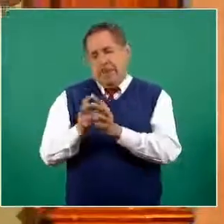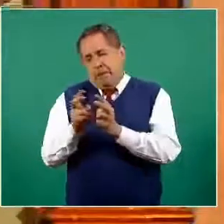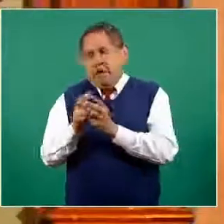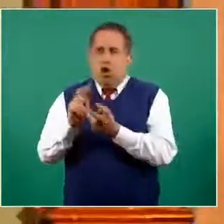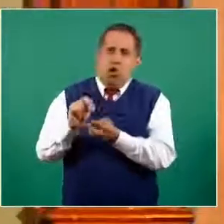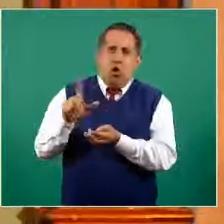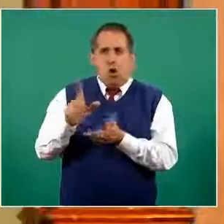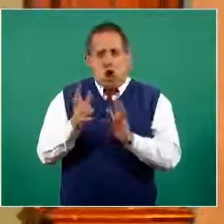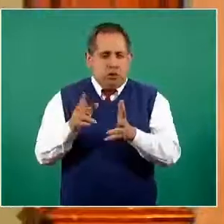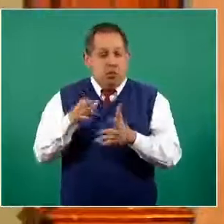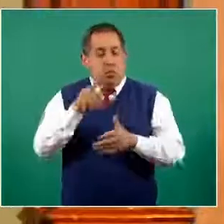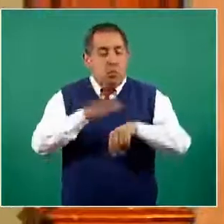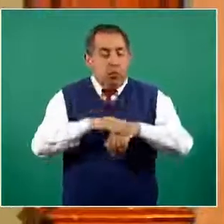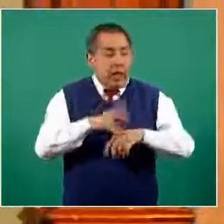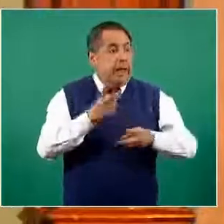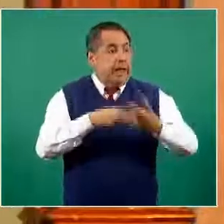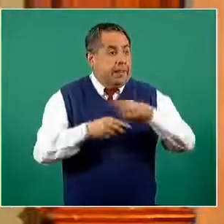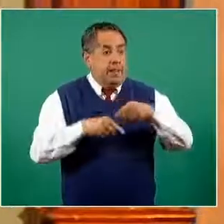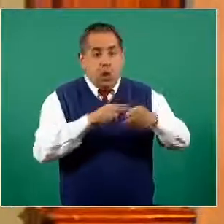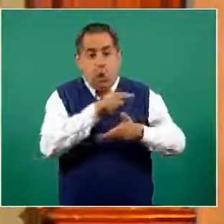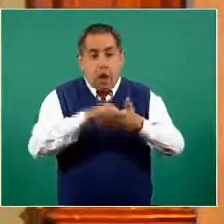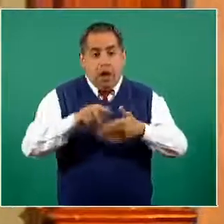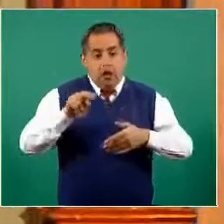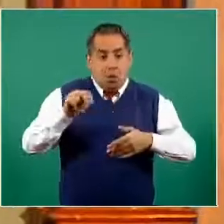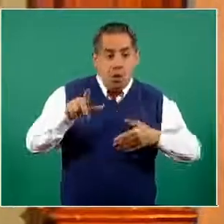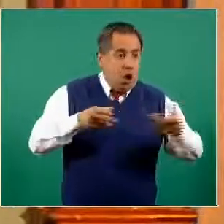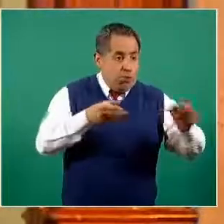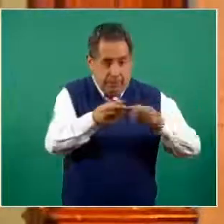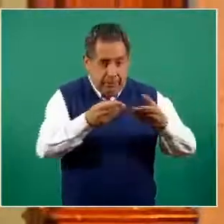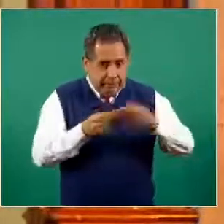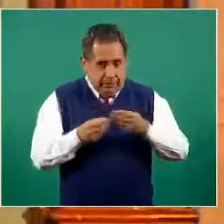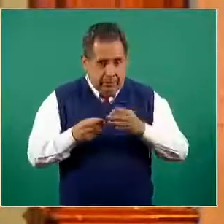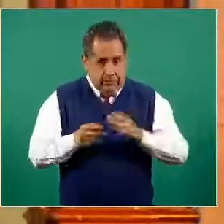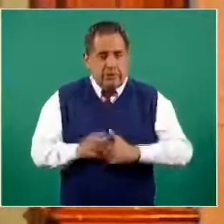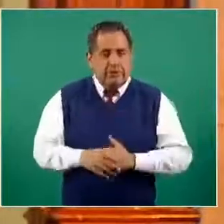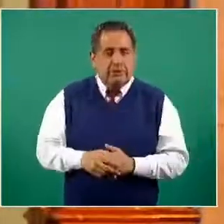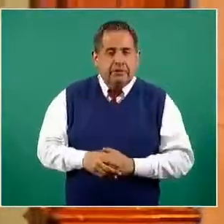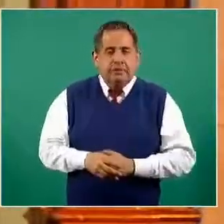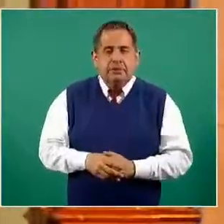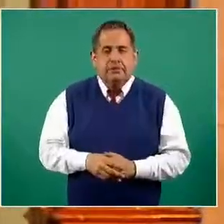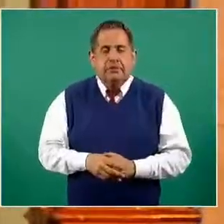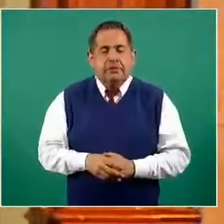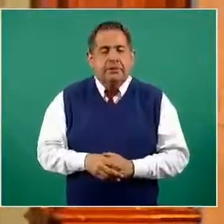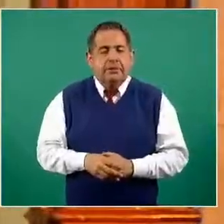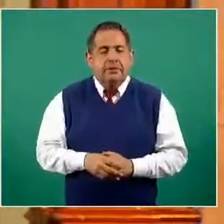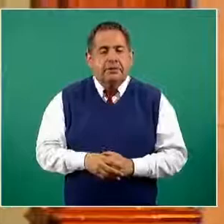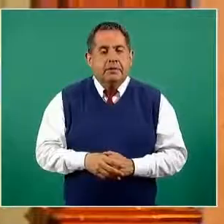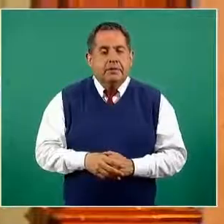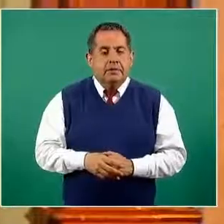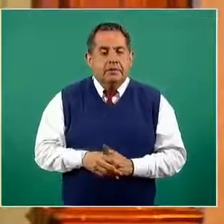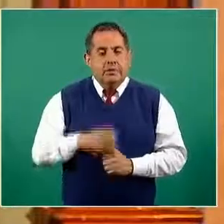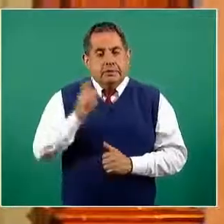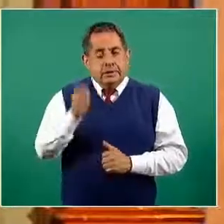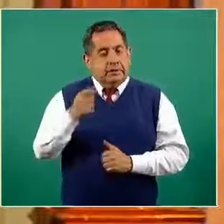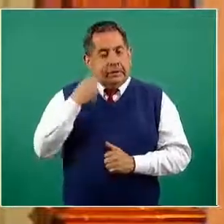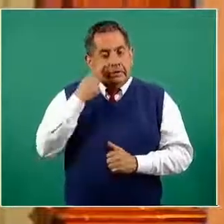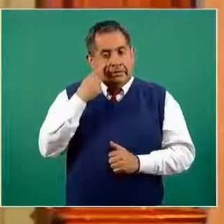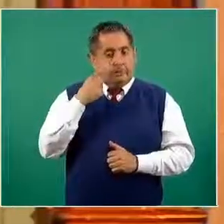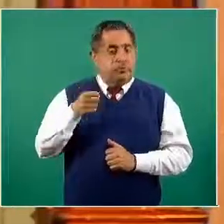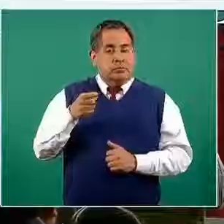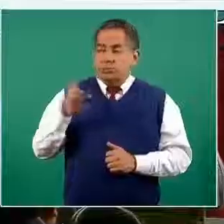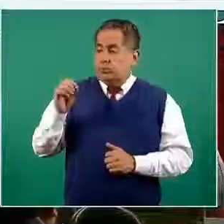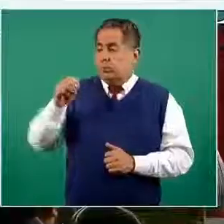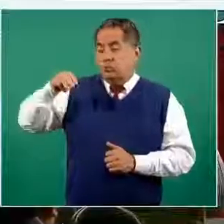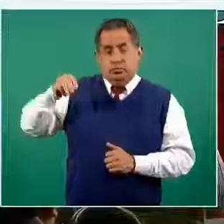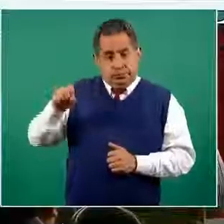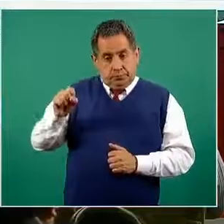¿verdad? Porque las muestras provenían de estos lugares. Si me das la siguiente. Sin embargo, la Organización Mundial de la